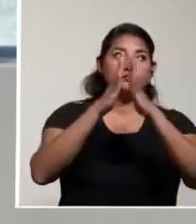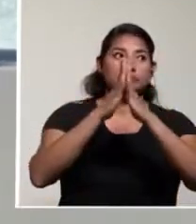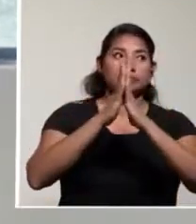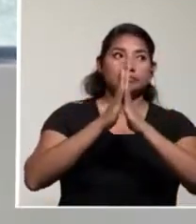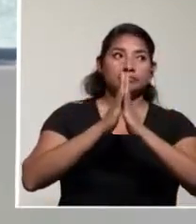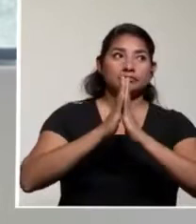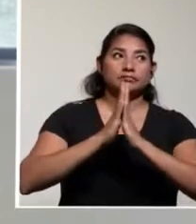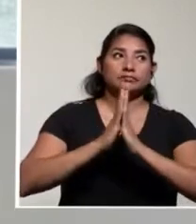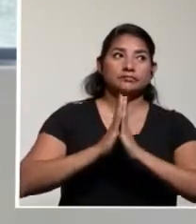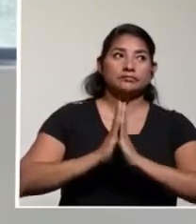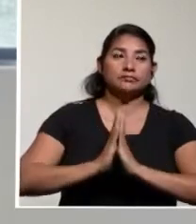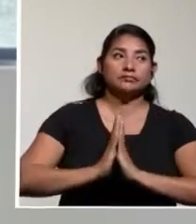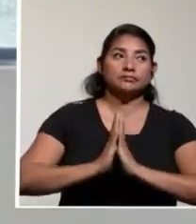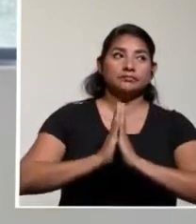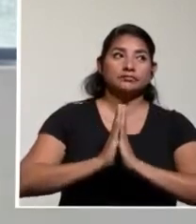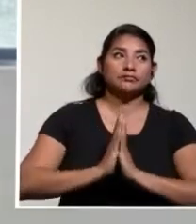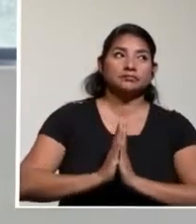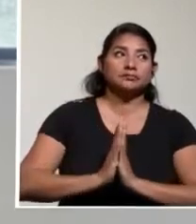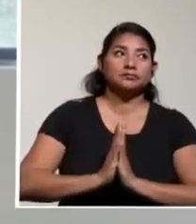Bhavantu.